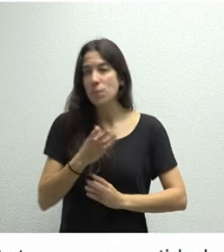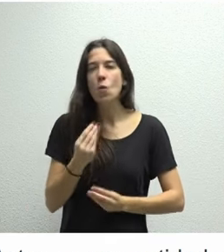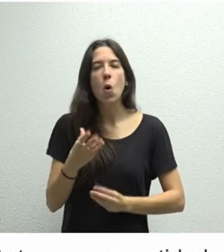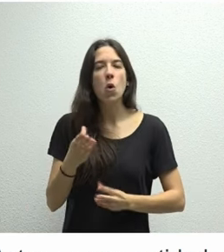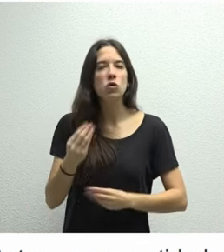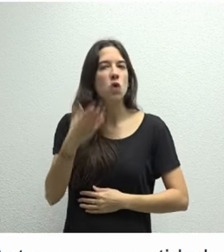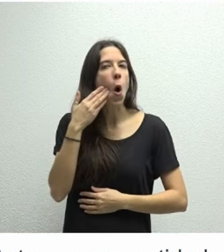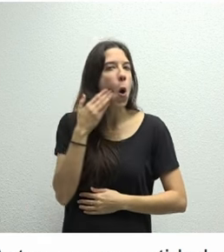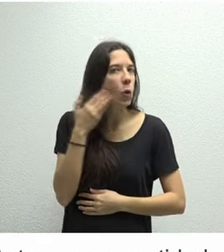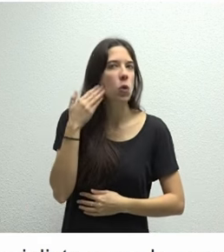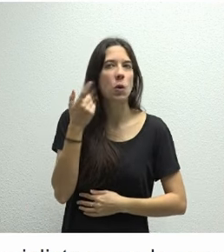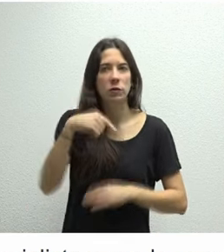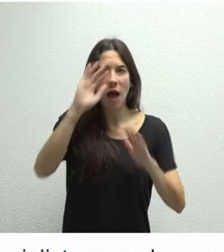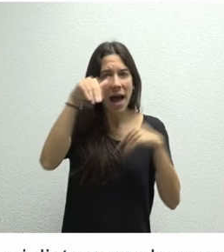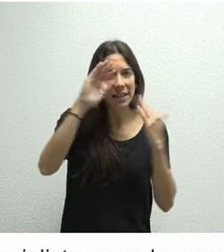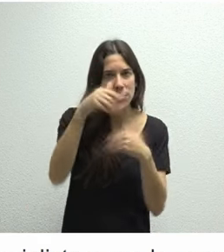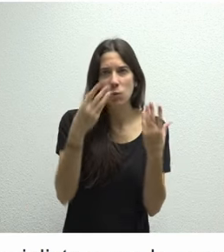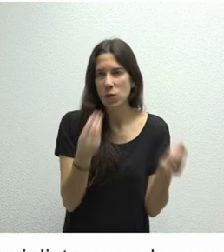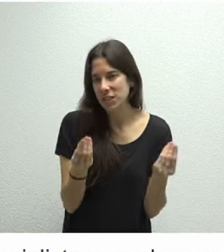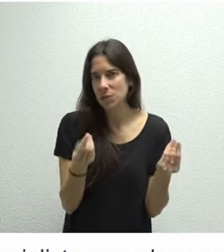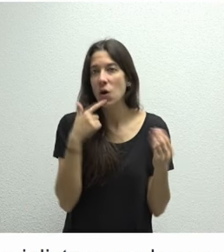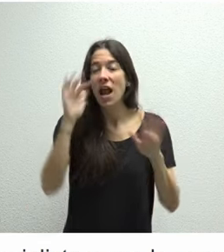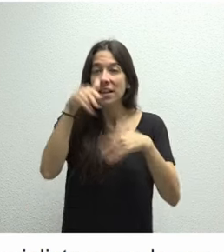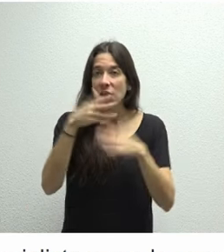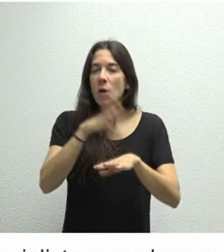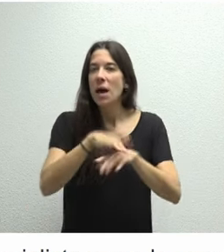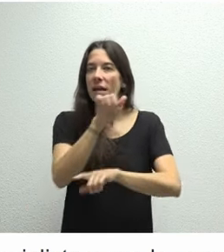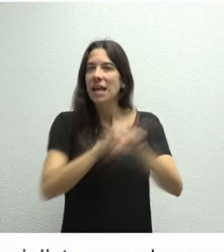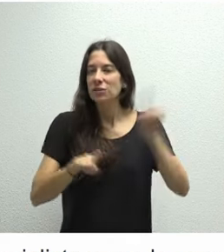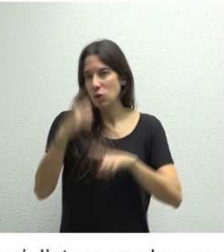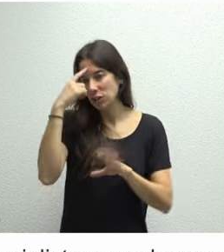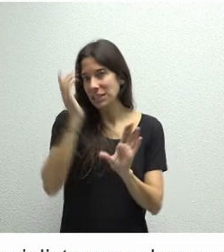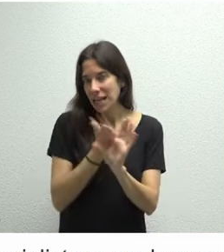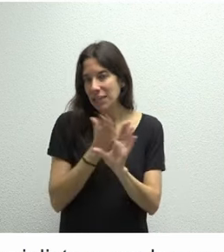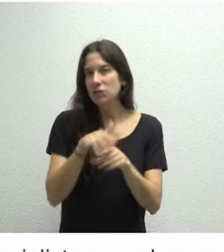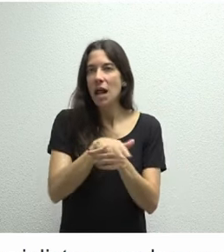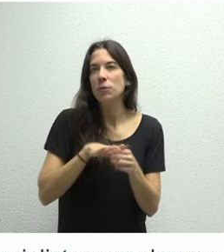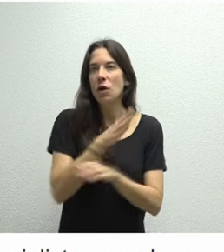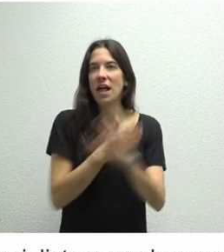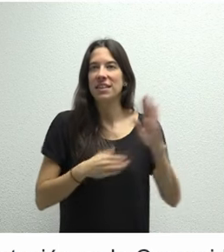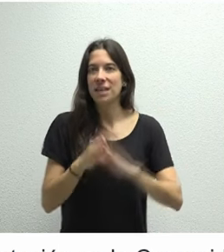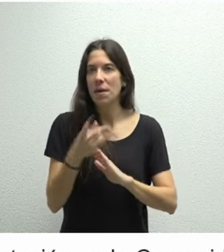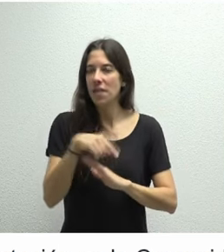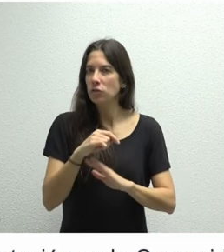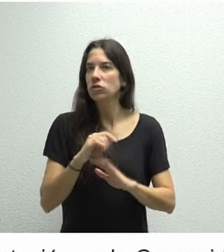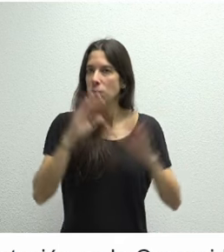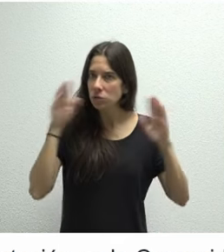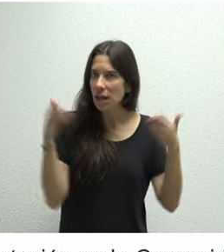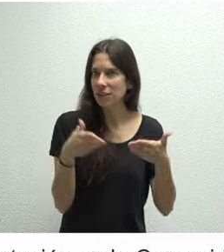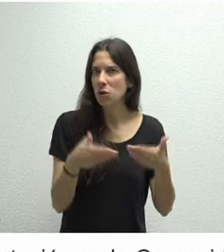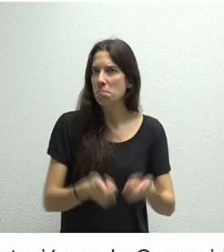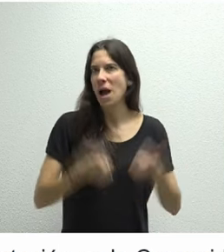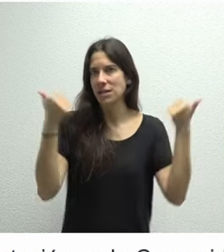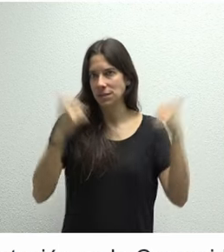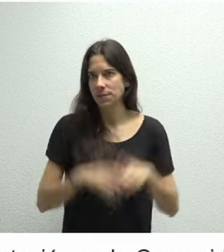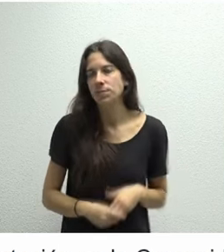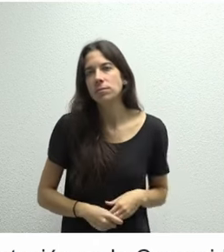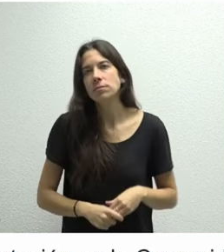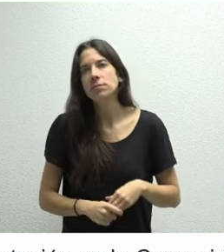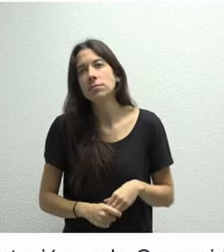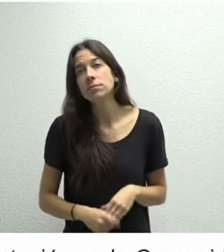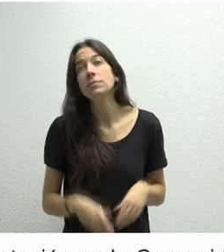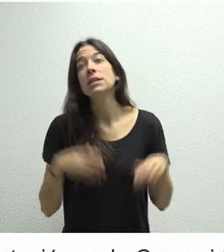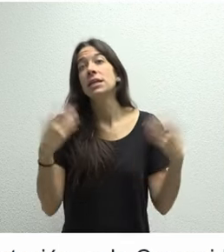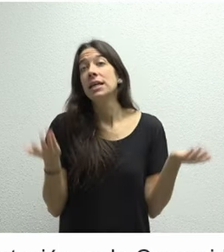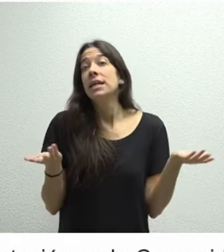eh aumentando la atención en los trastornos psiquiátricos en la discapacidad vale claro esto qué nos dice pues